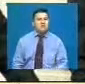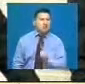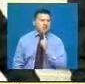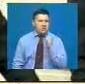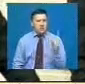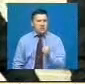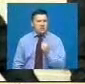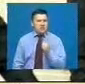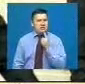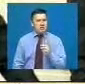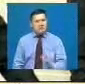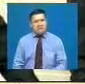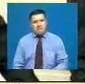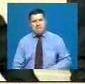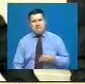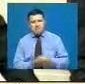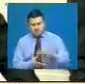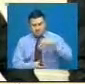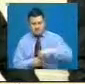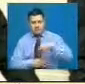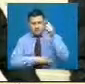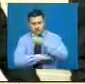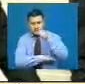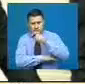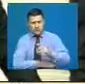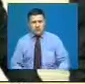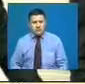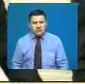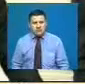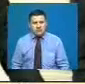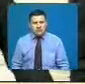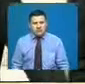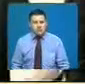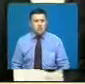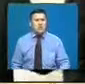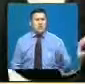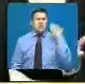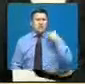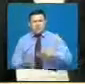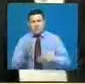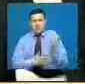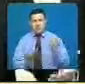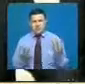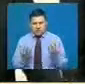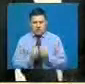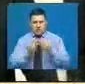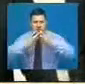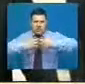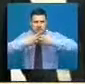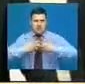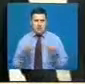las cifras de lo que ha sido el pago de dividendos de Ecopetrol desde que se convirtió en una